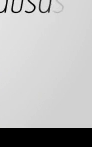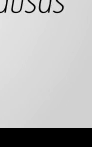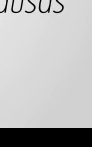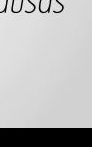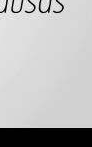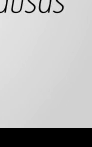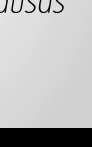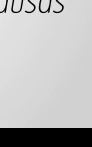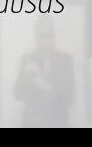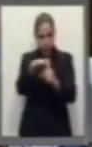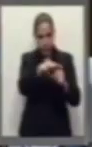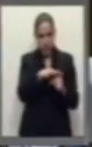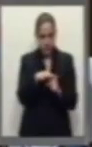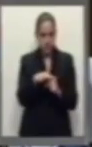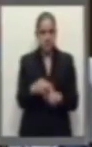más